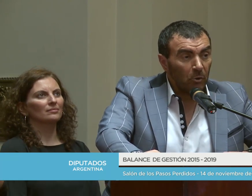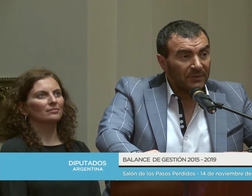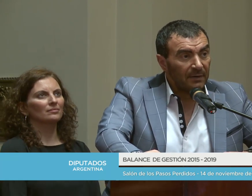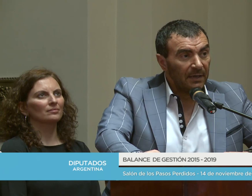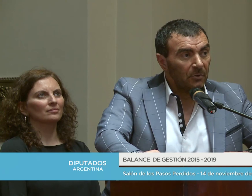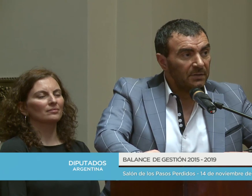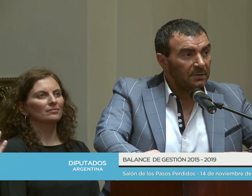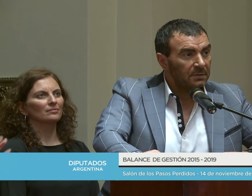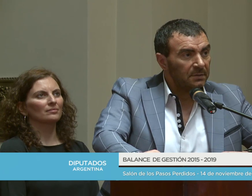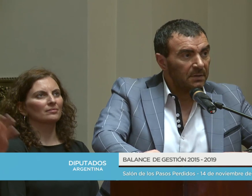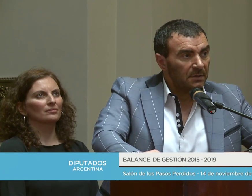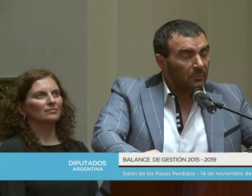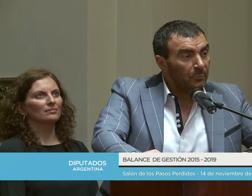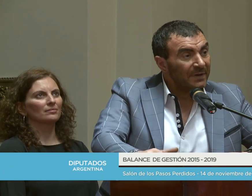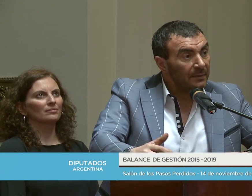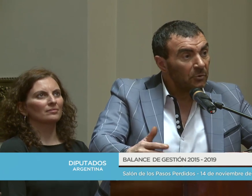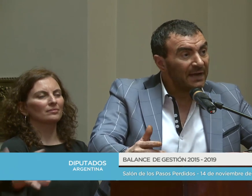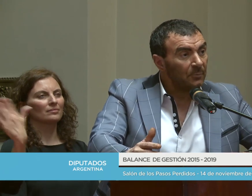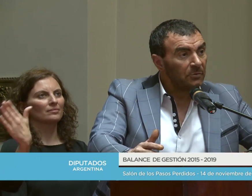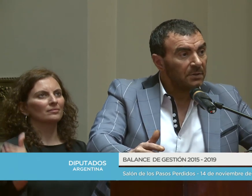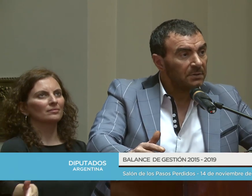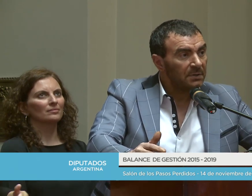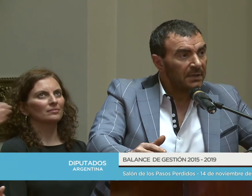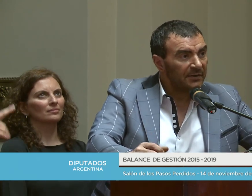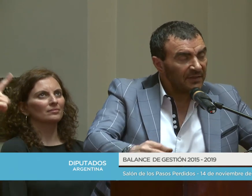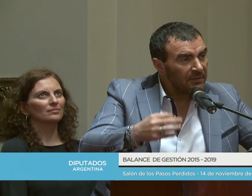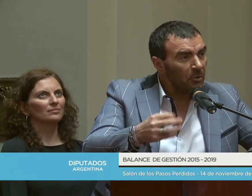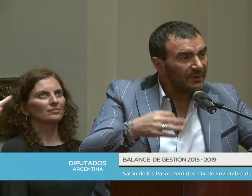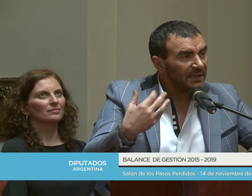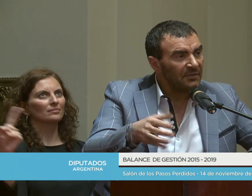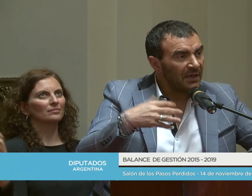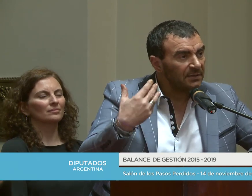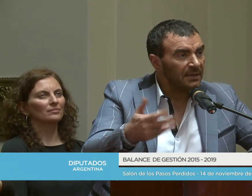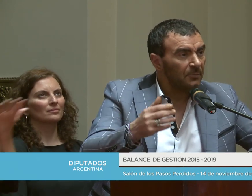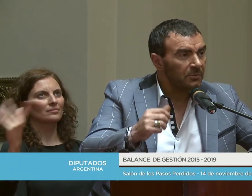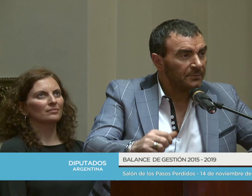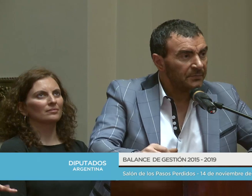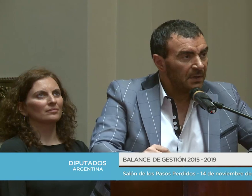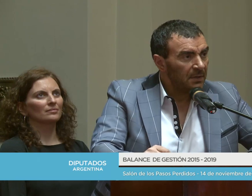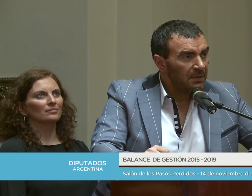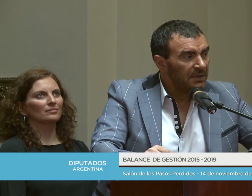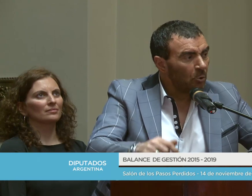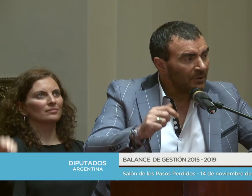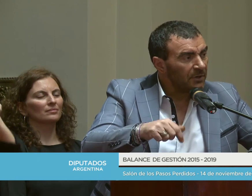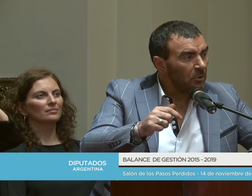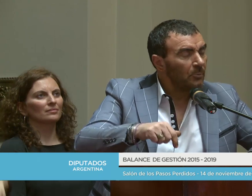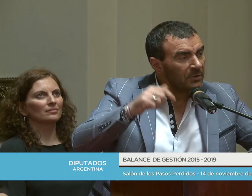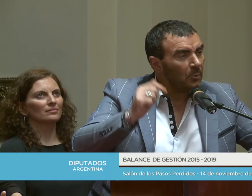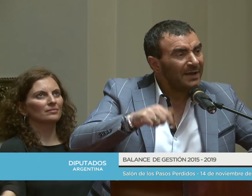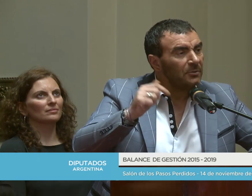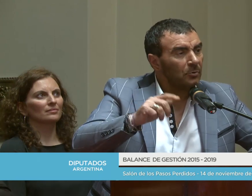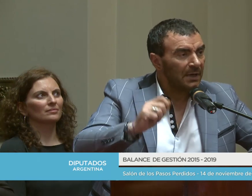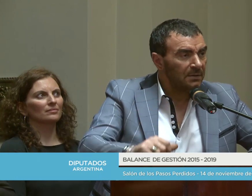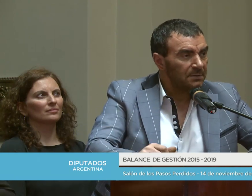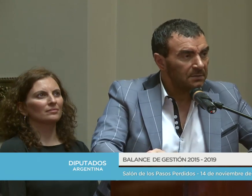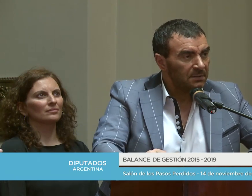a todos los trabajadores porque demostramos el sentido de pertenencia que tenemos. Y estos 4 años lo mostramos